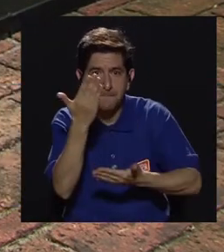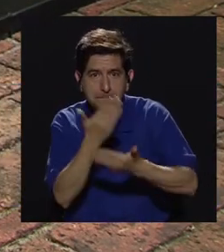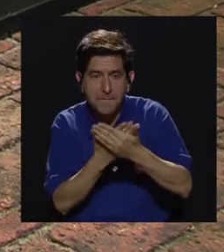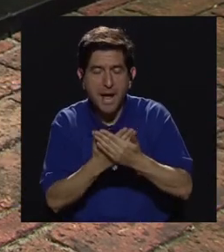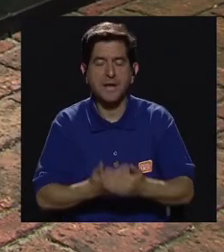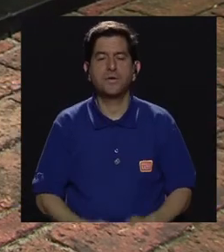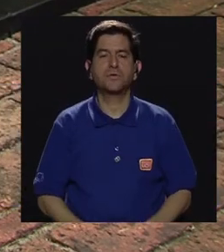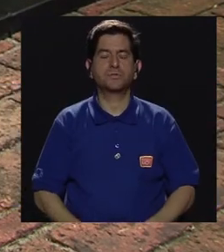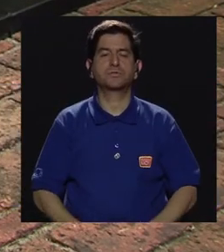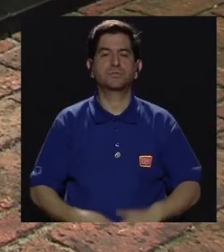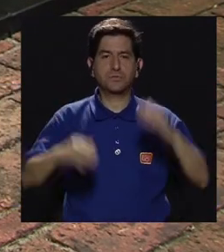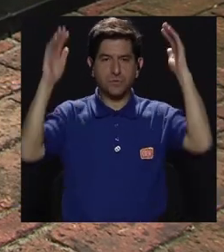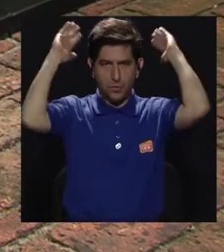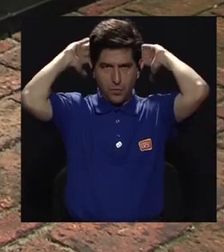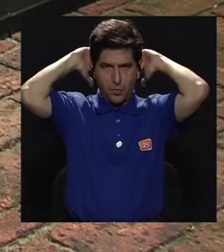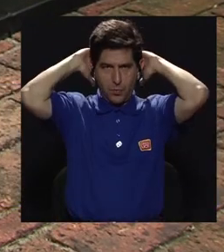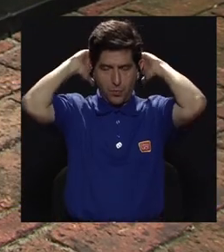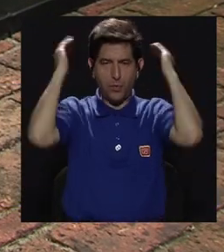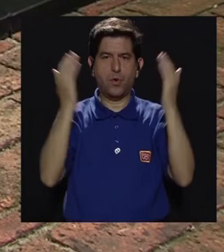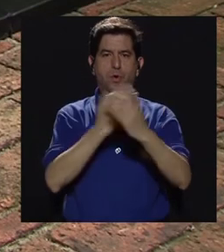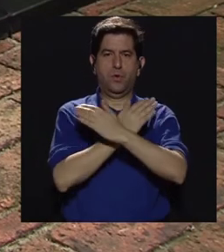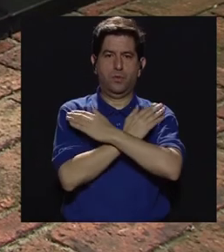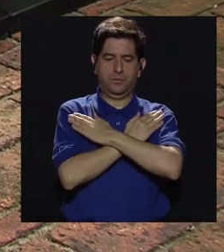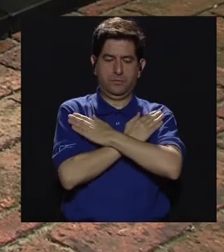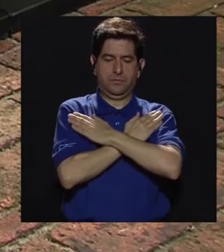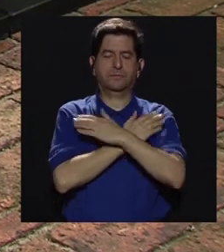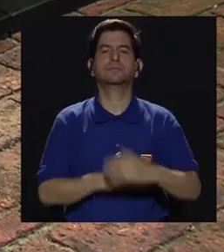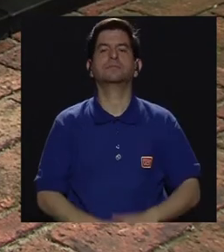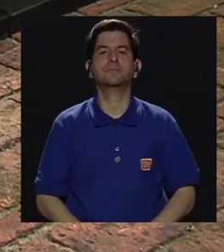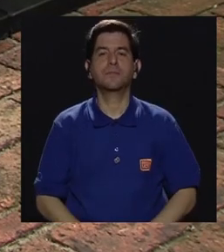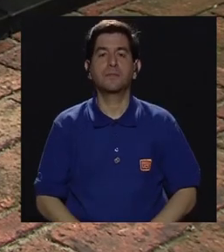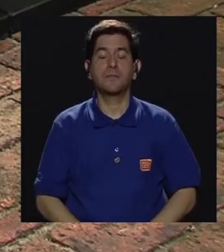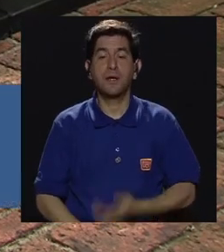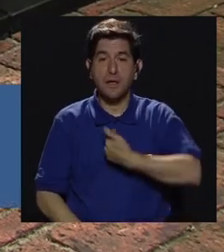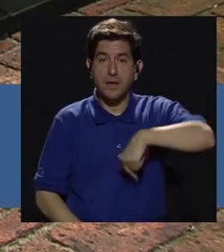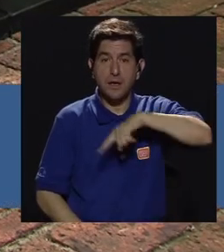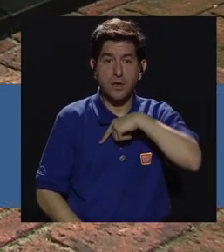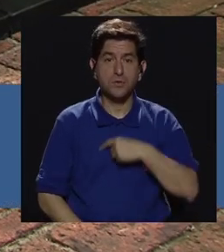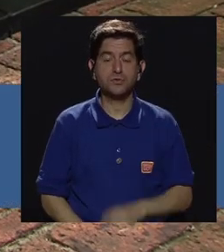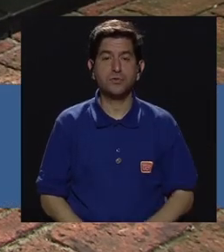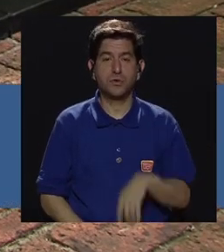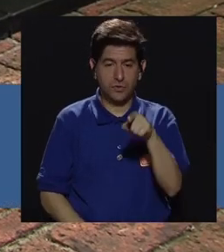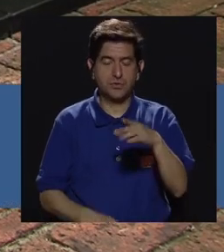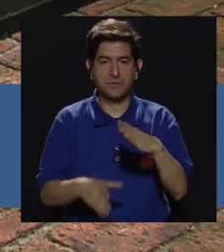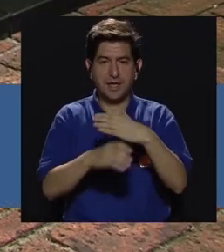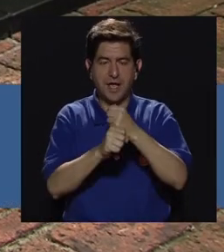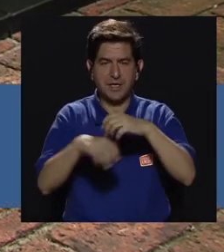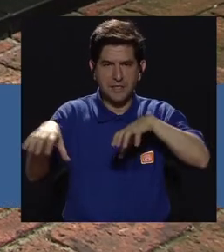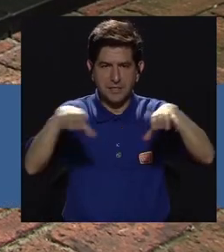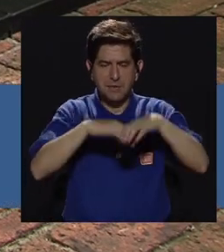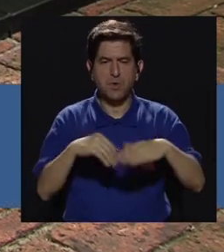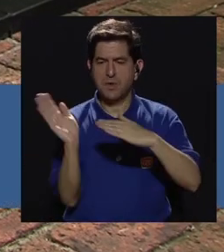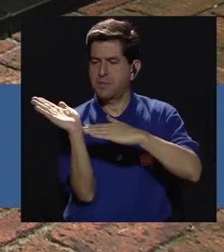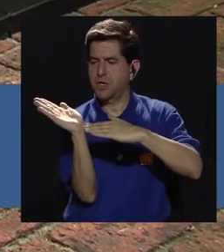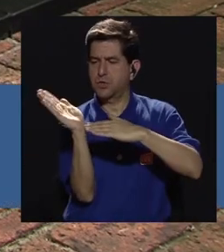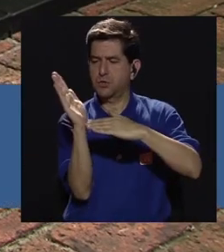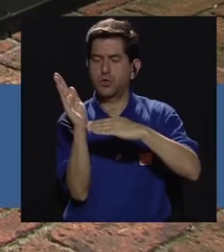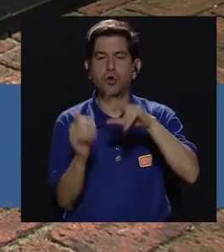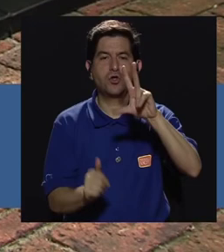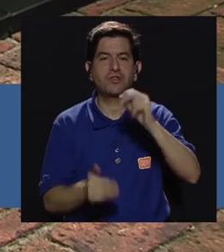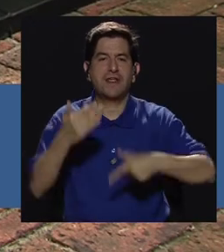cabecita o sobre los hombros. Y vamos a realizar una flexión de tronco de aproximadamente 30